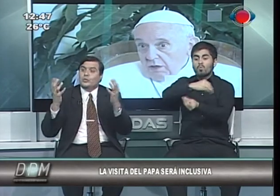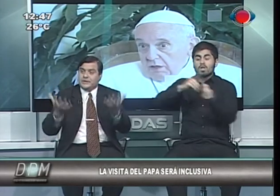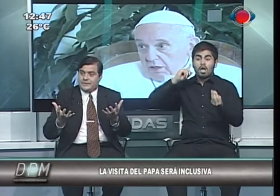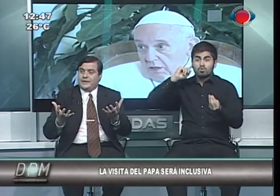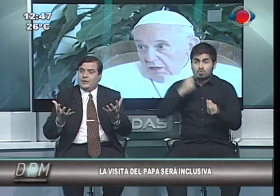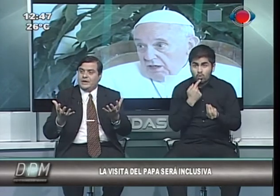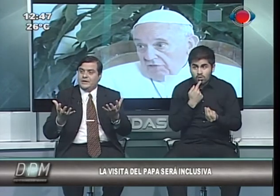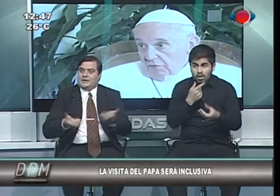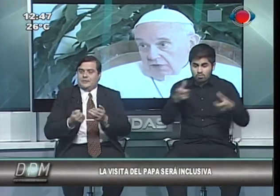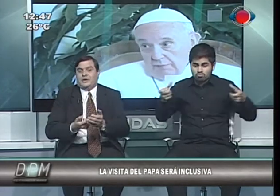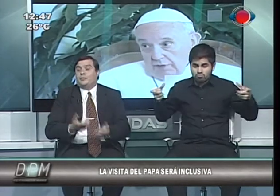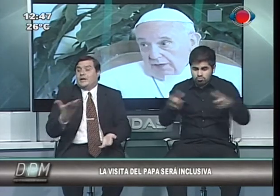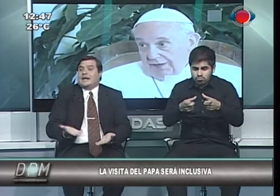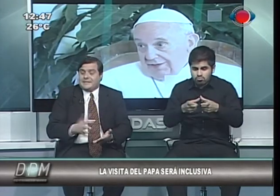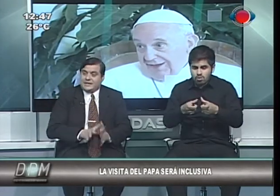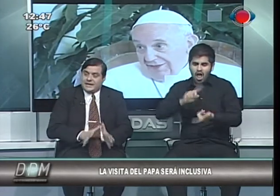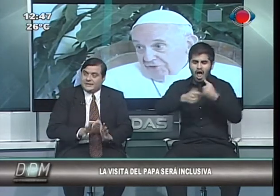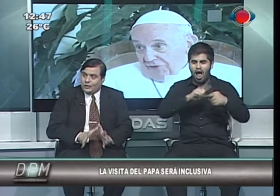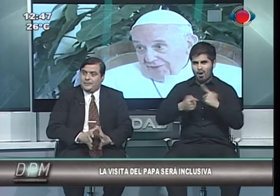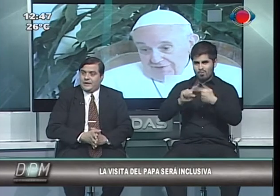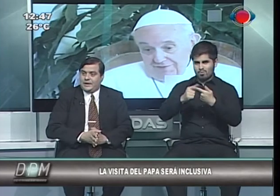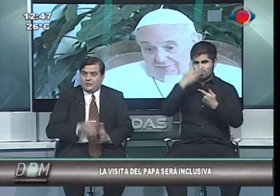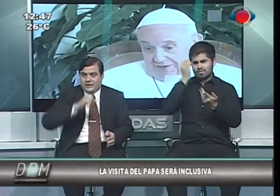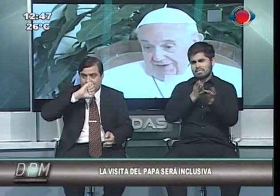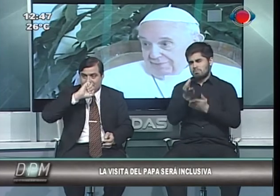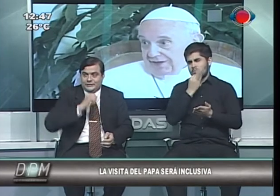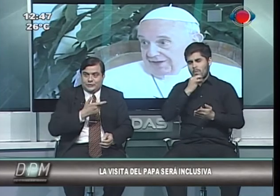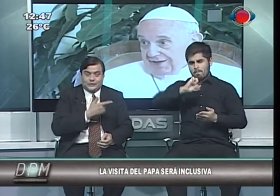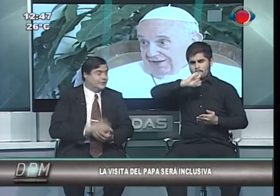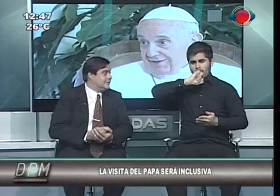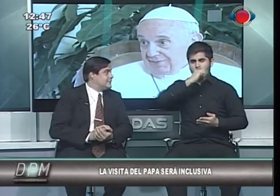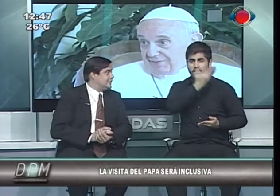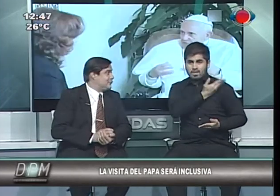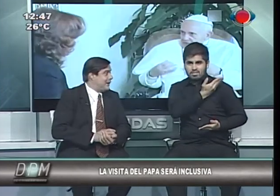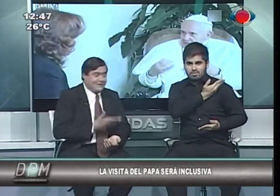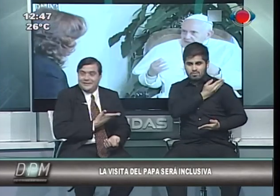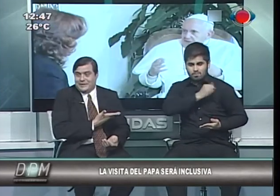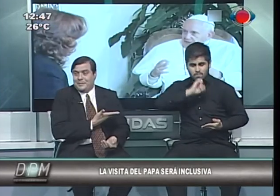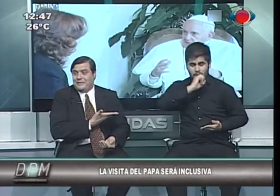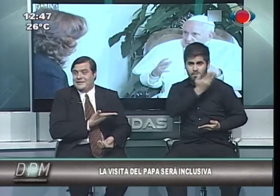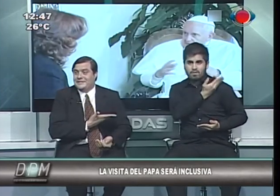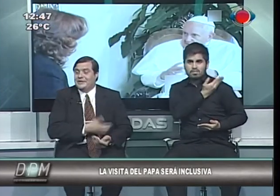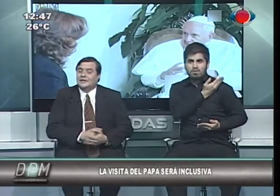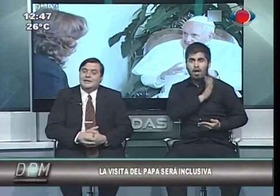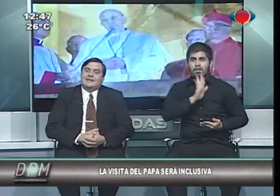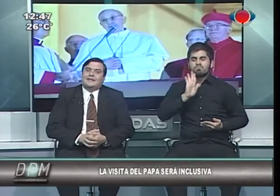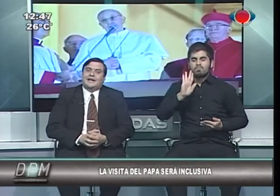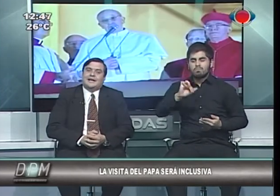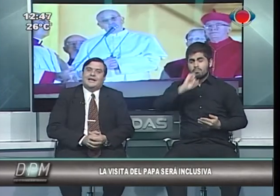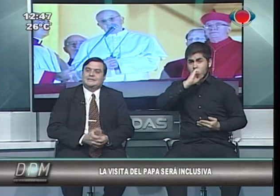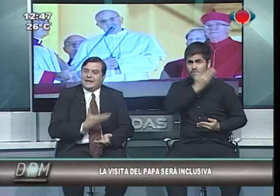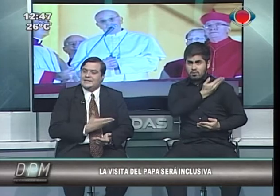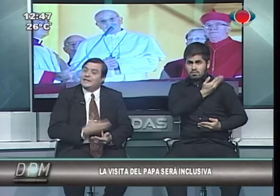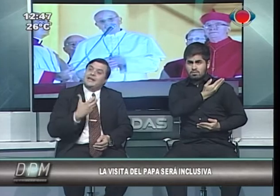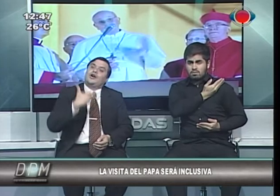debe reunirse en Paraguay y poner, porque la seña que hasta ahora manejamos, que es el Santo Padre, o sea, el Papa Francisco. Santo Padre.